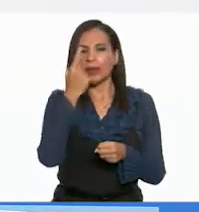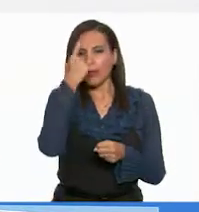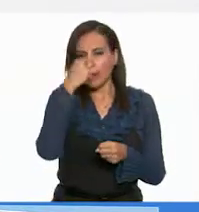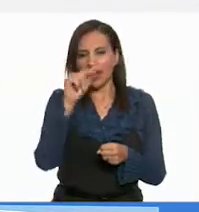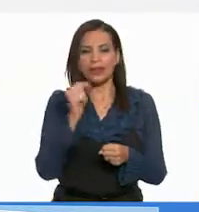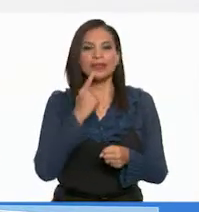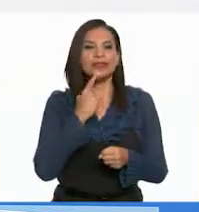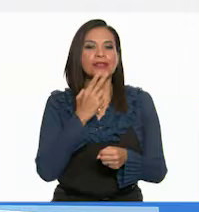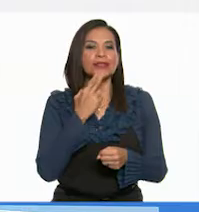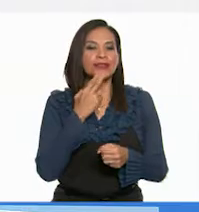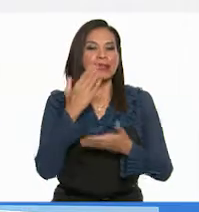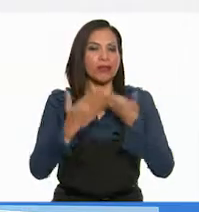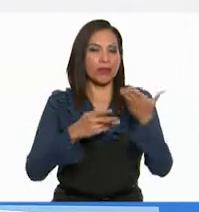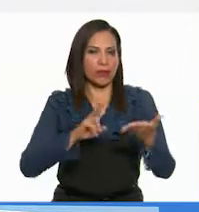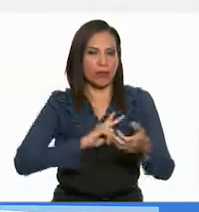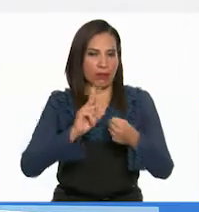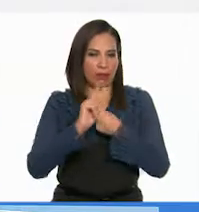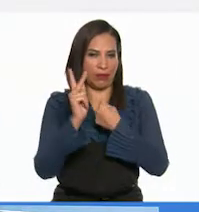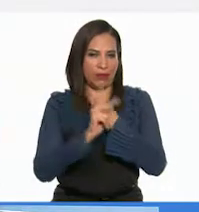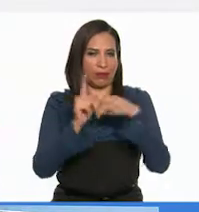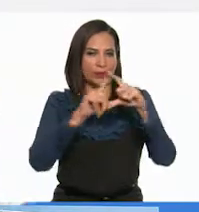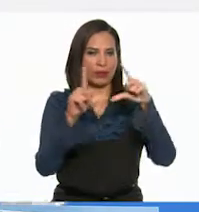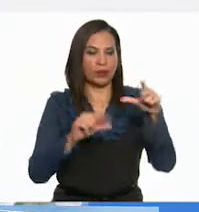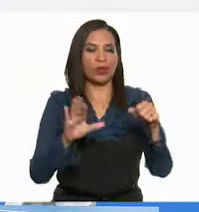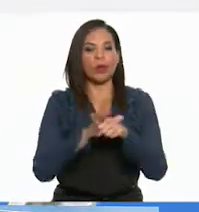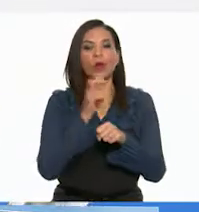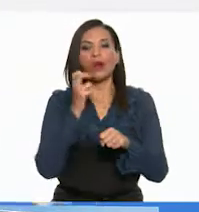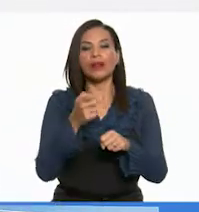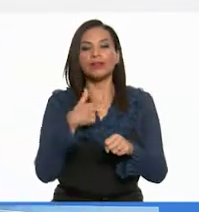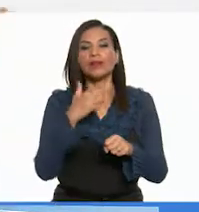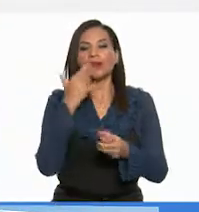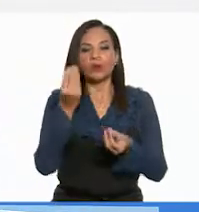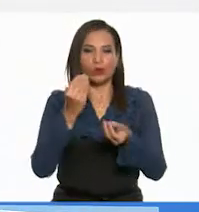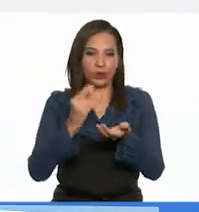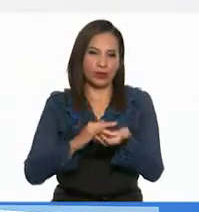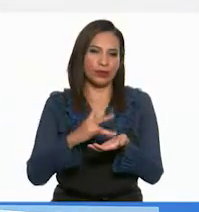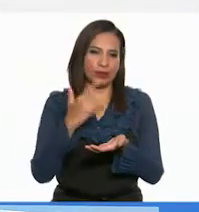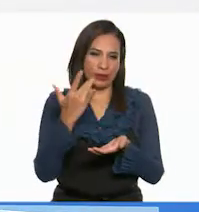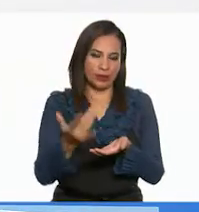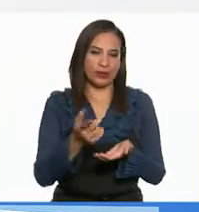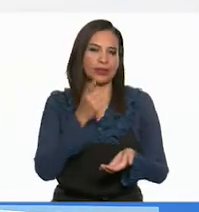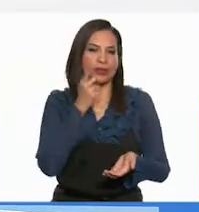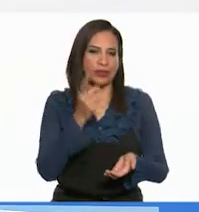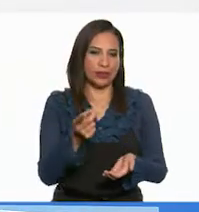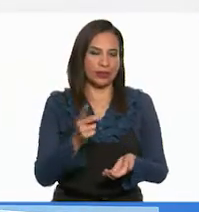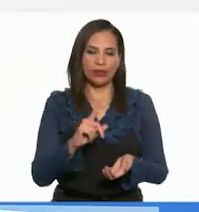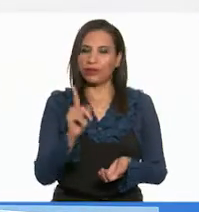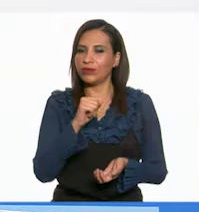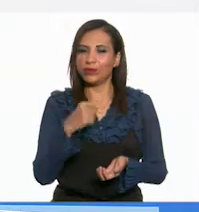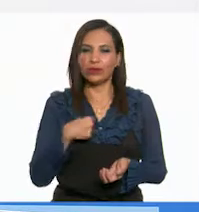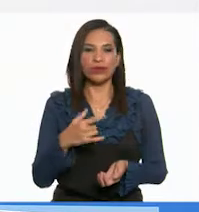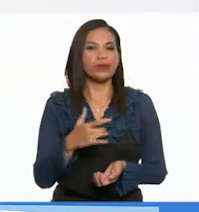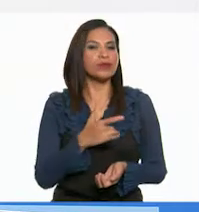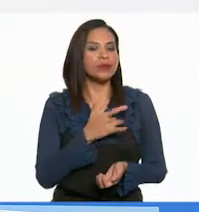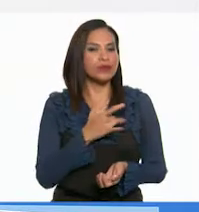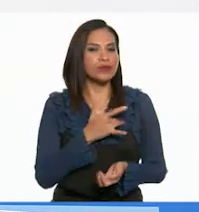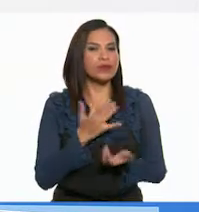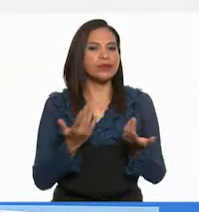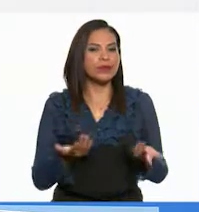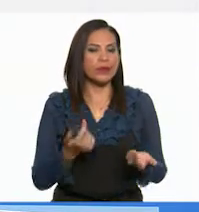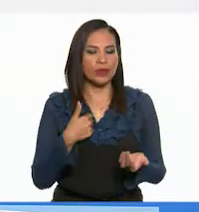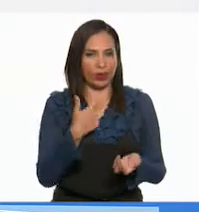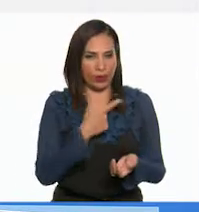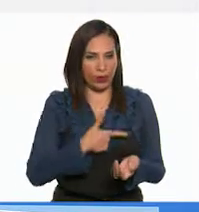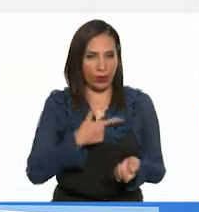al servicio de mi nación. Así que preferí darles las gracias y decirles que yo me consideraba y